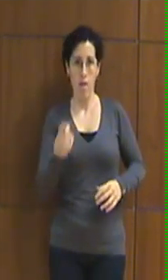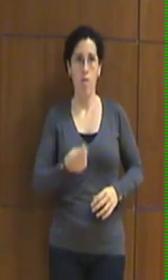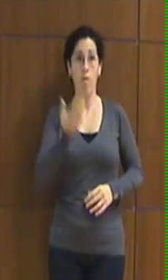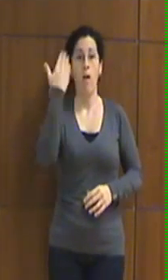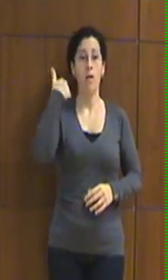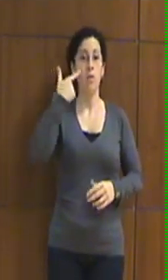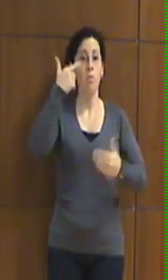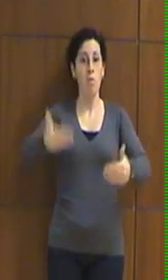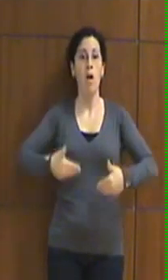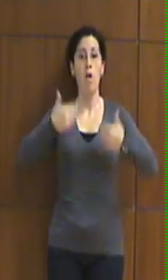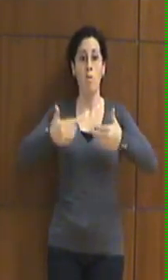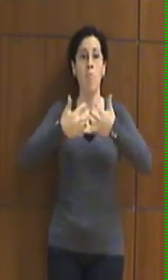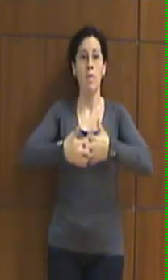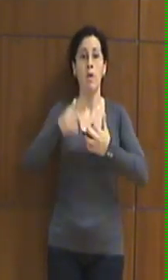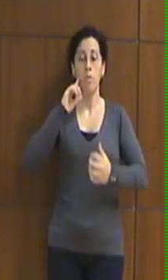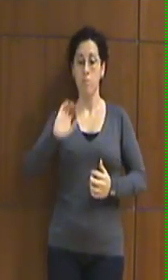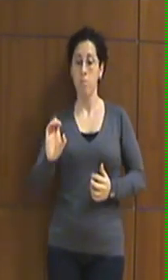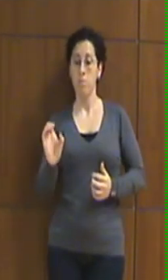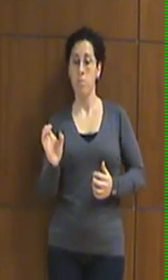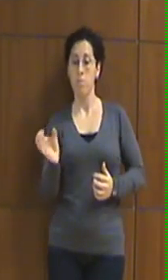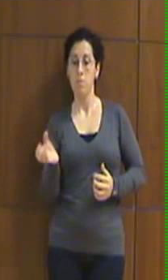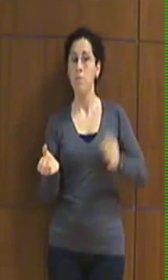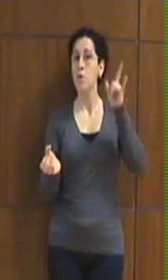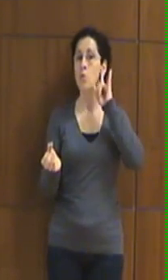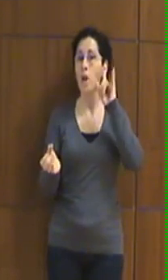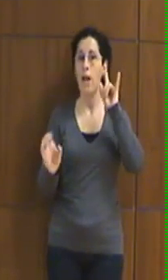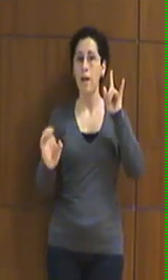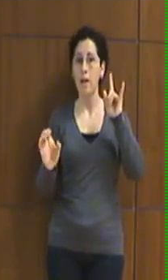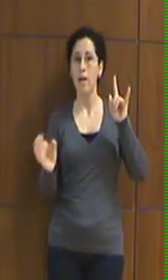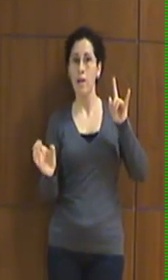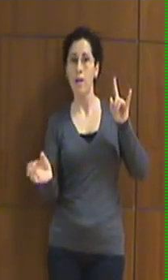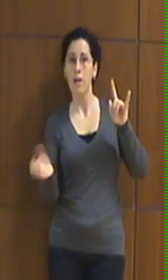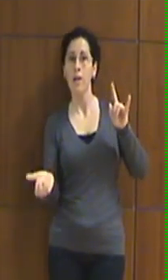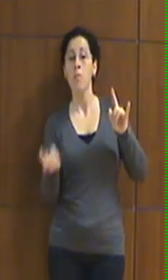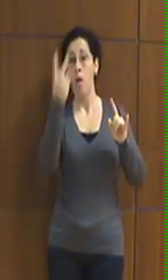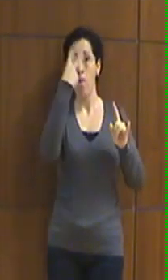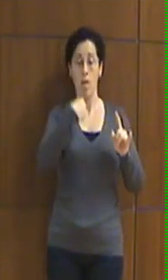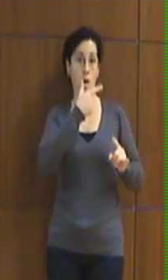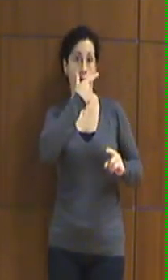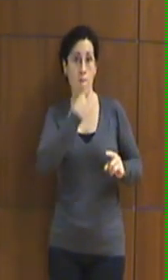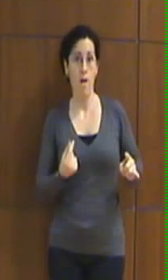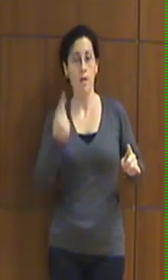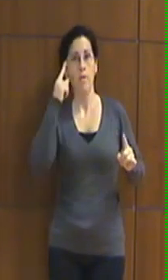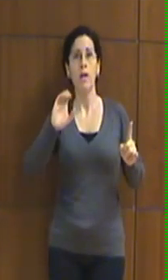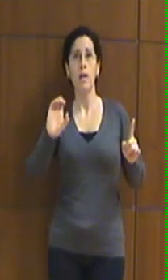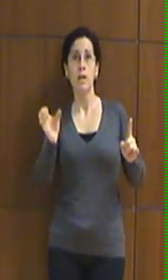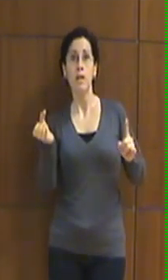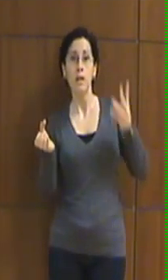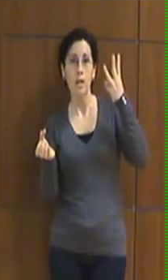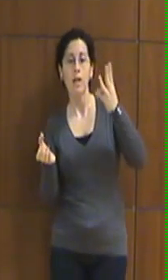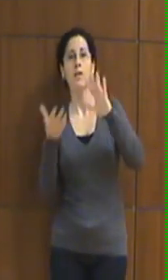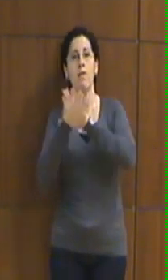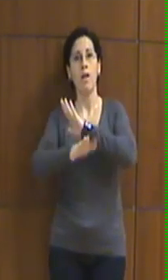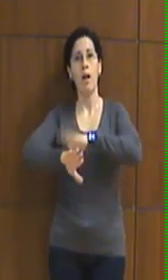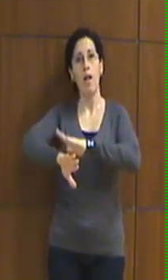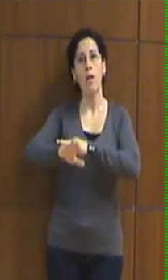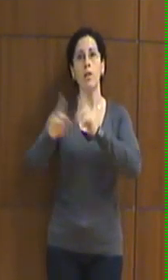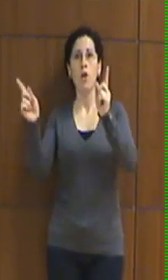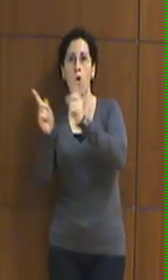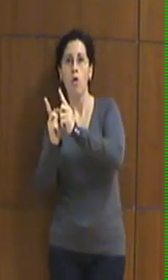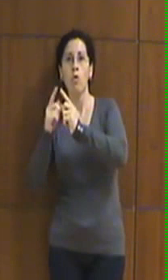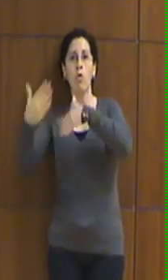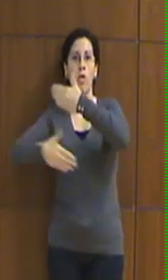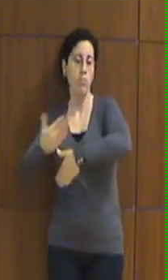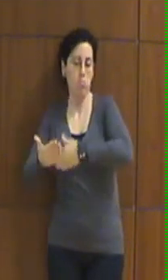mecánico que era una ruedecita que iba girando y que iba haciendo un clic. Bueno, pues para una persona ciega era fácil, ¿no? 3 clics a la derecha, programa corto, centrifugado, no sé qué,